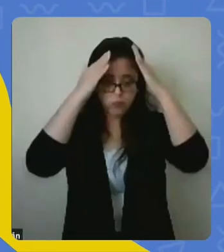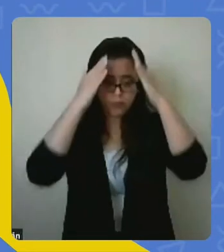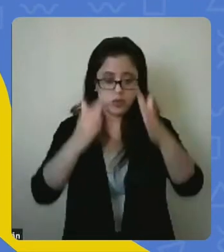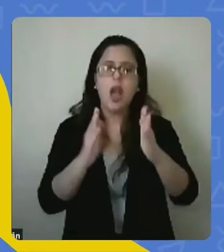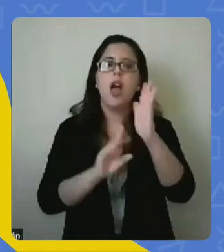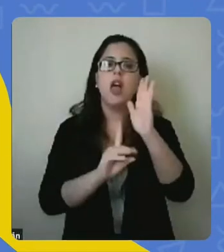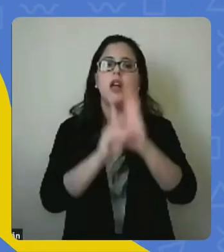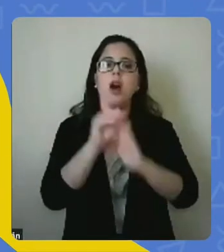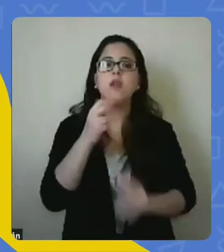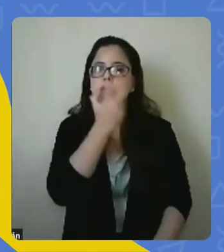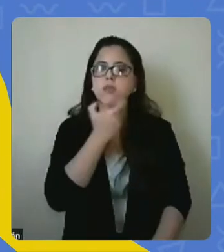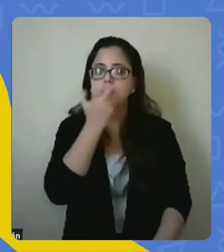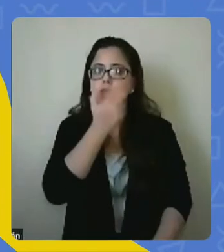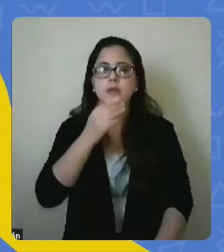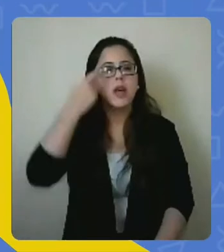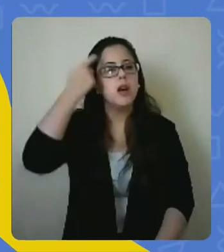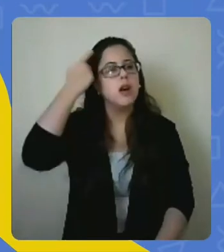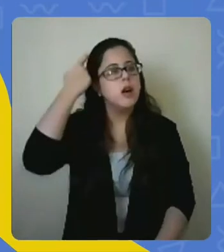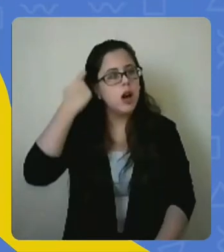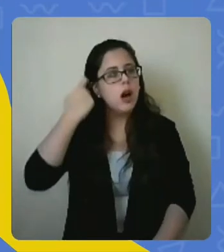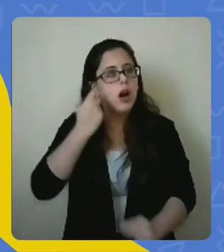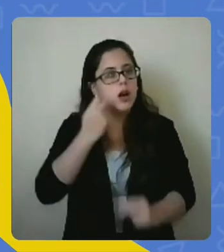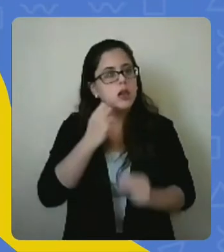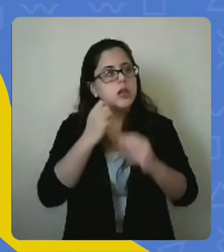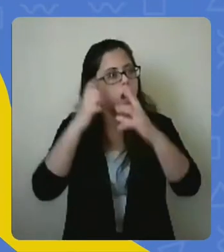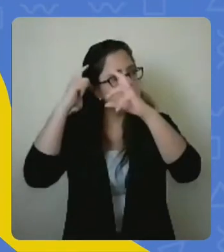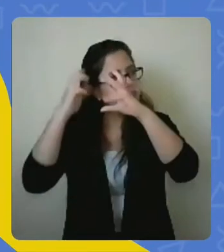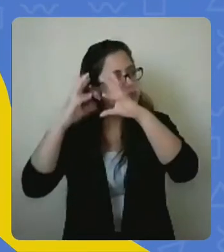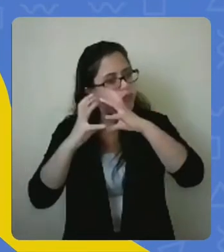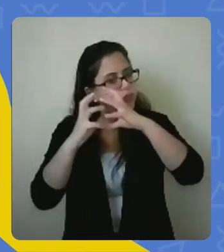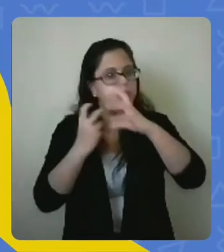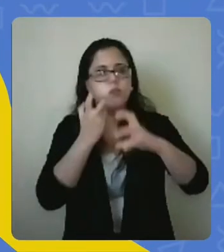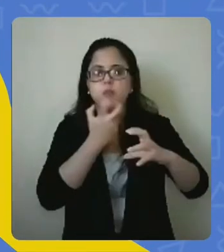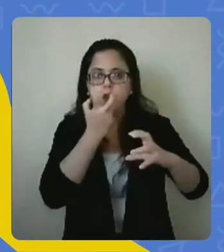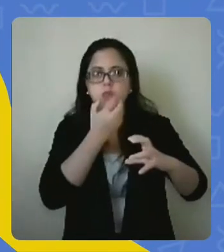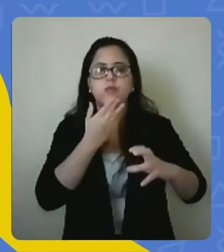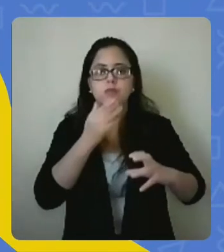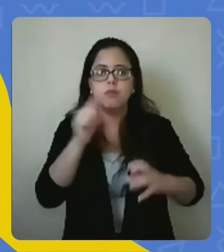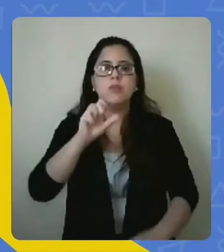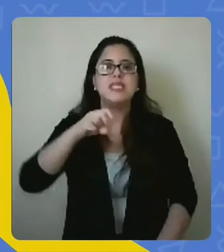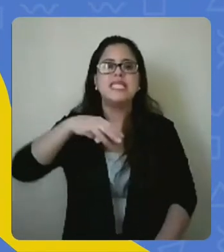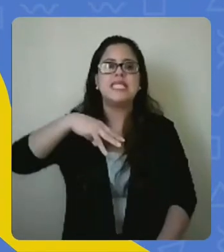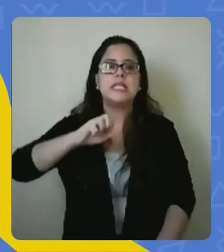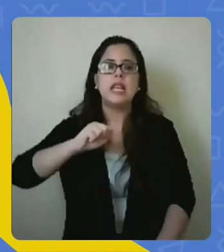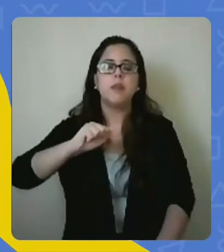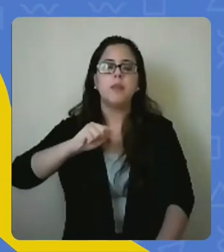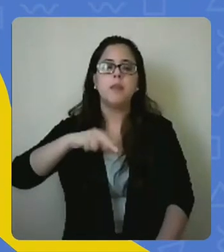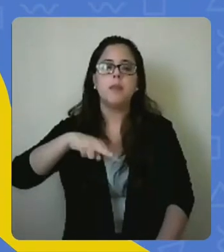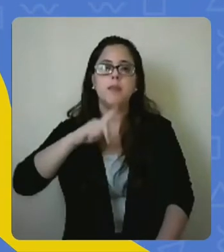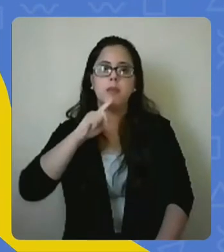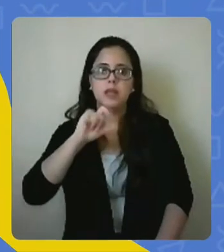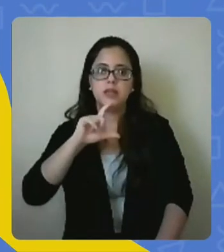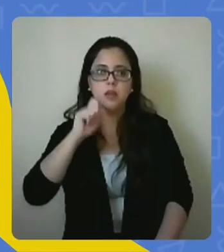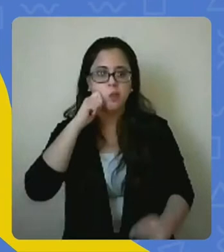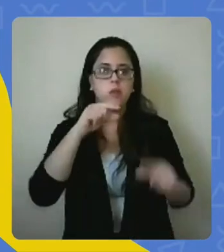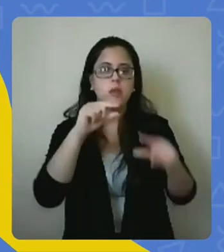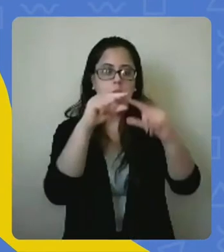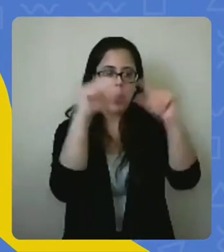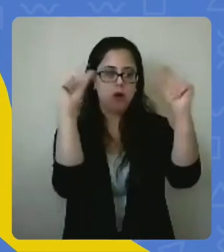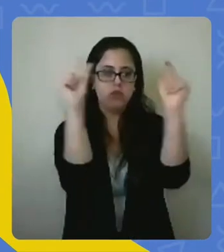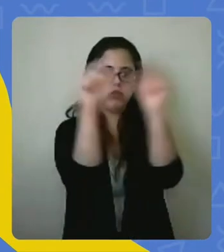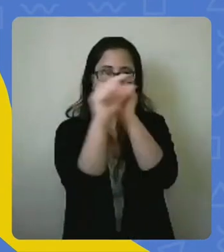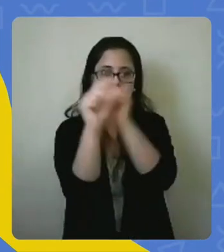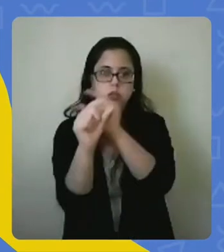de la conciencia fonológica y la conciencia semántica. Ya, esas son, pero la idea obviamente es hacerlo de